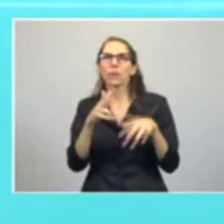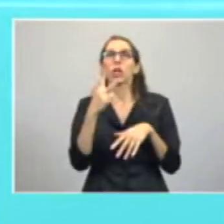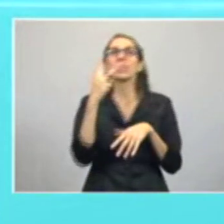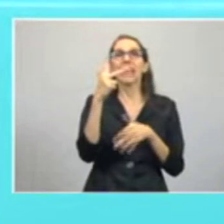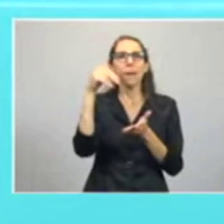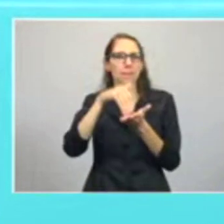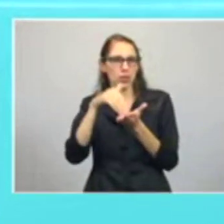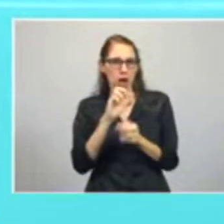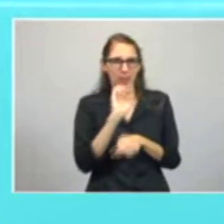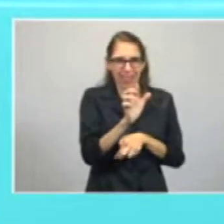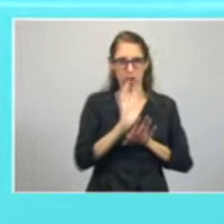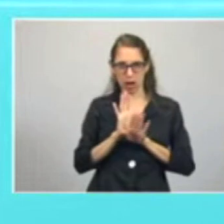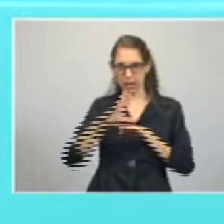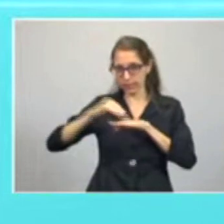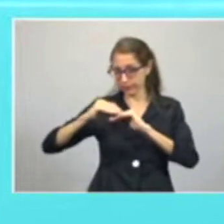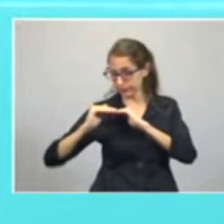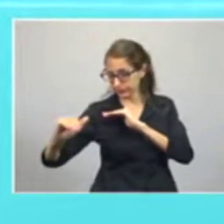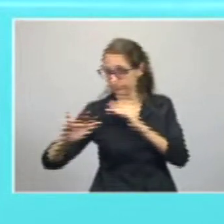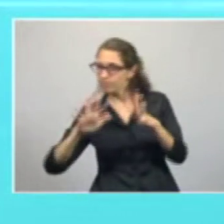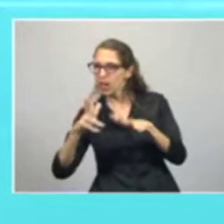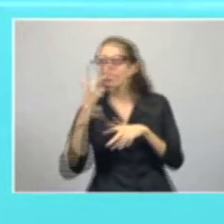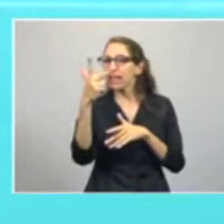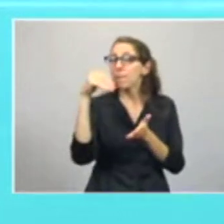aproximadamente, valen más de 3 millones de dólares,